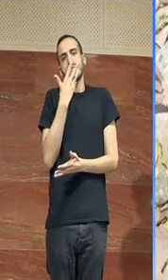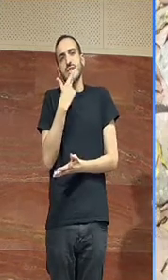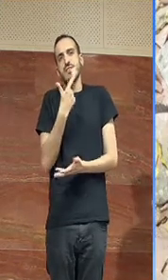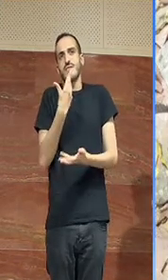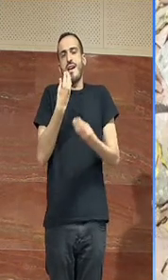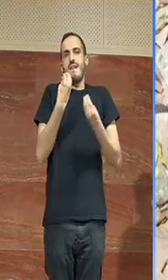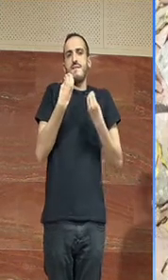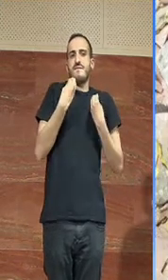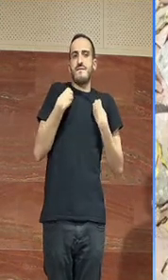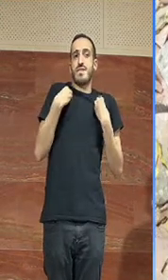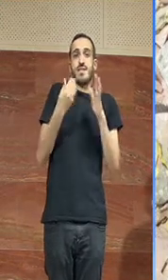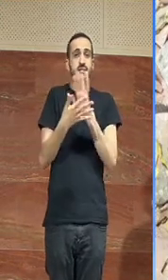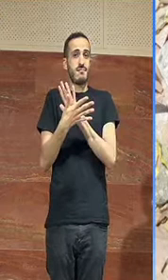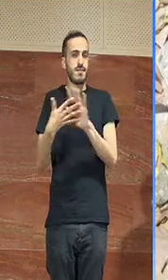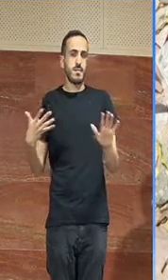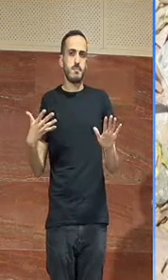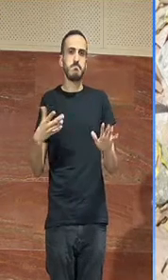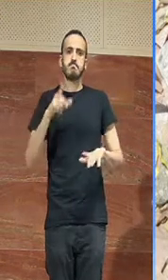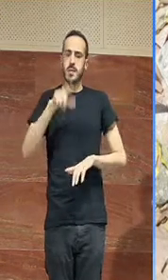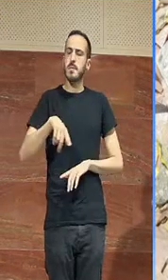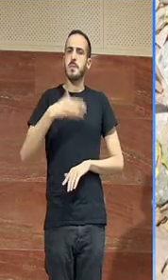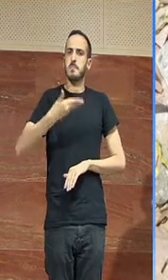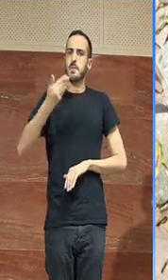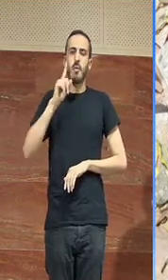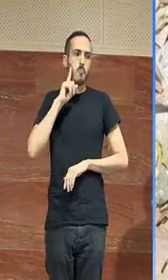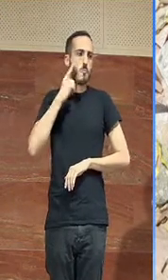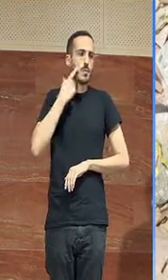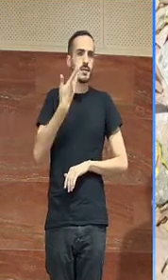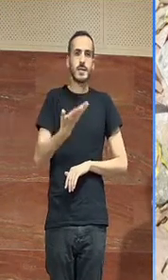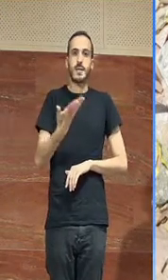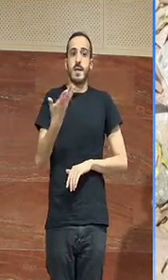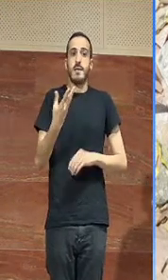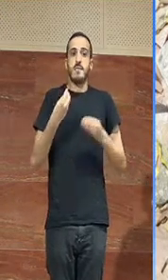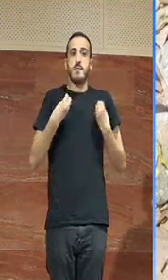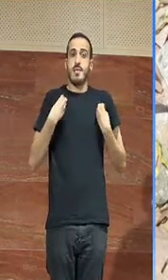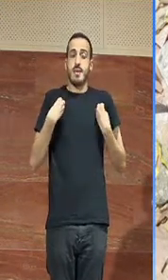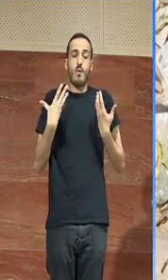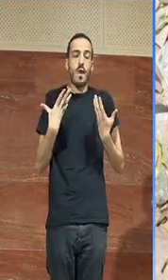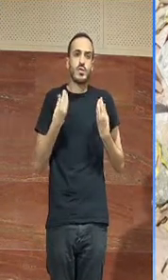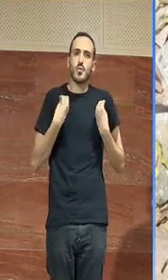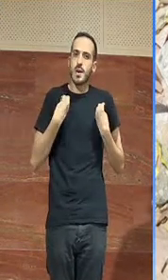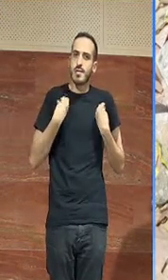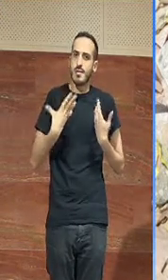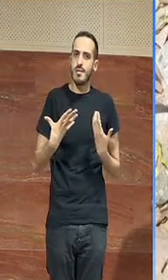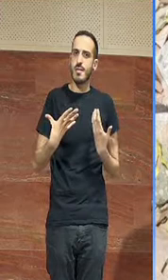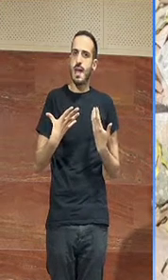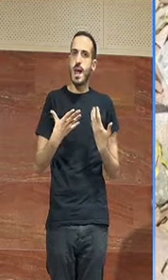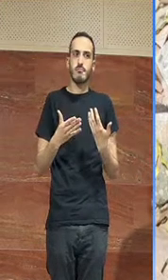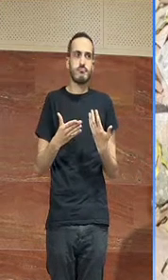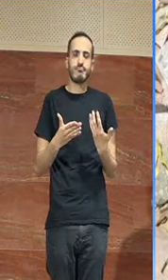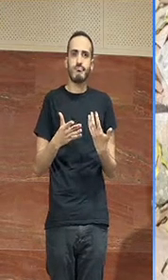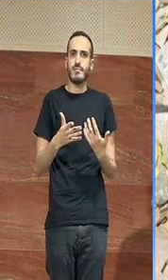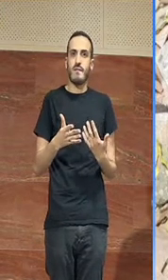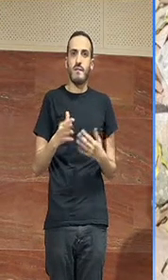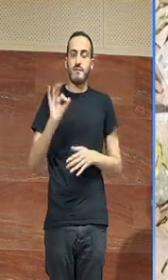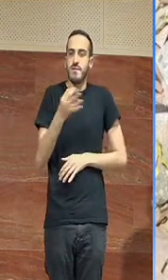rápida. Otra cosa que tenéis que tener en cuenta es que la tenencia nunca está garantizada, y menos en situaciones en las que no existe ningún control